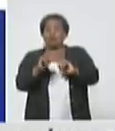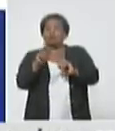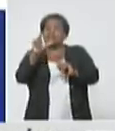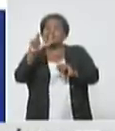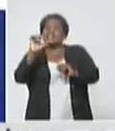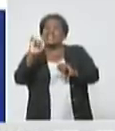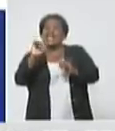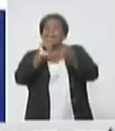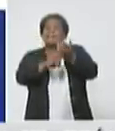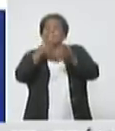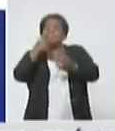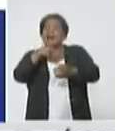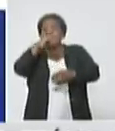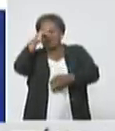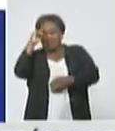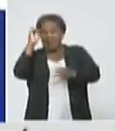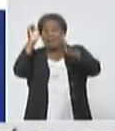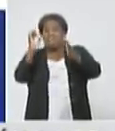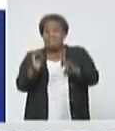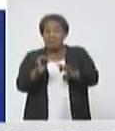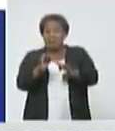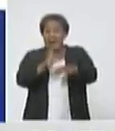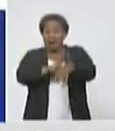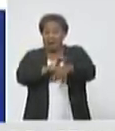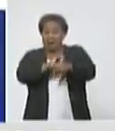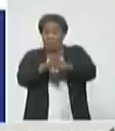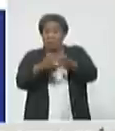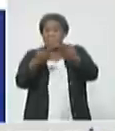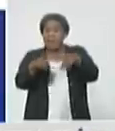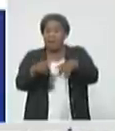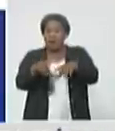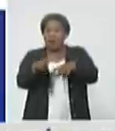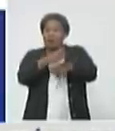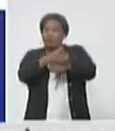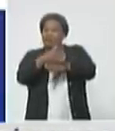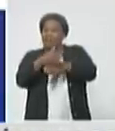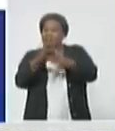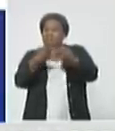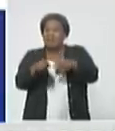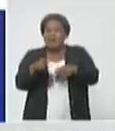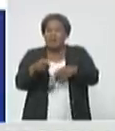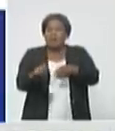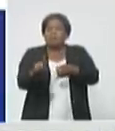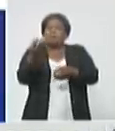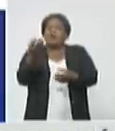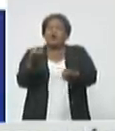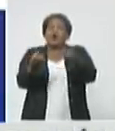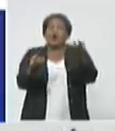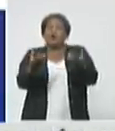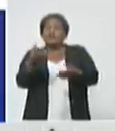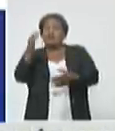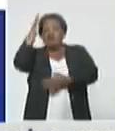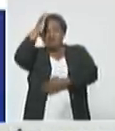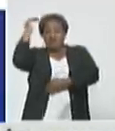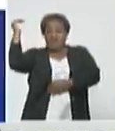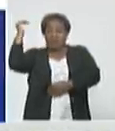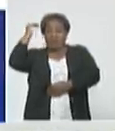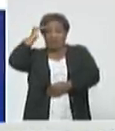efectivamente, pero se comenta el brote que hay en Vietnam, la ciudad más grande de